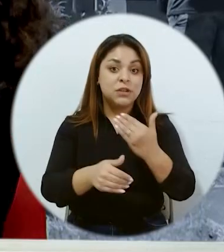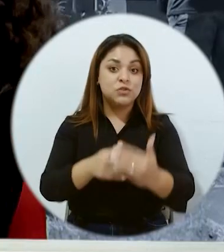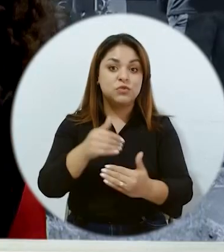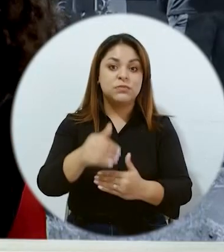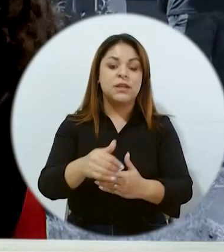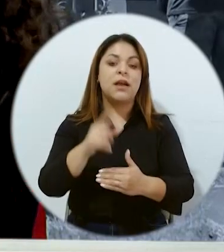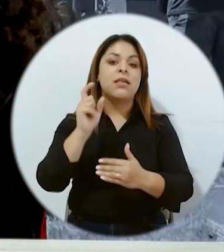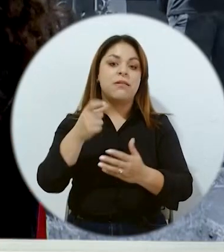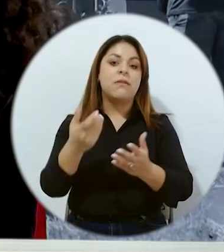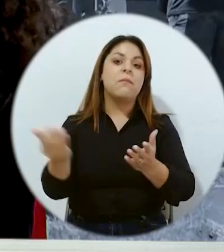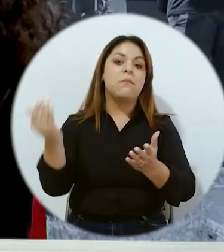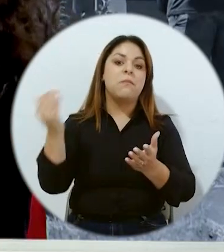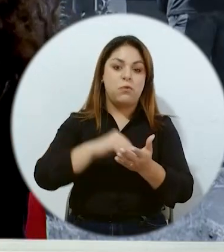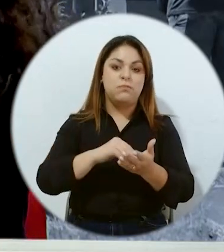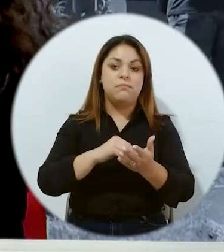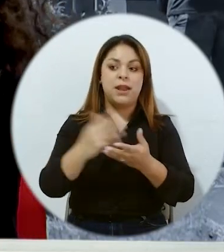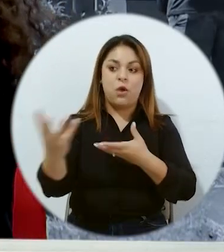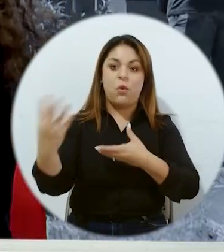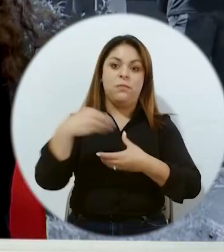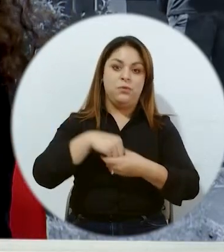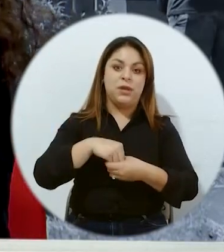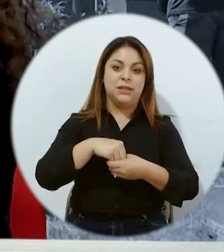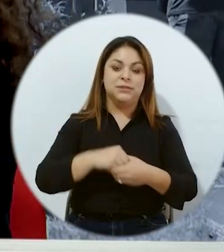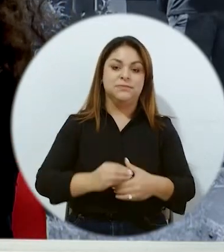procesos vuelve a incorporarse.